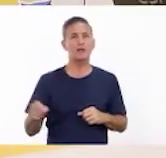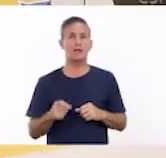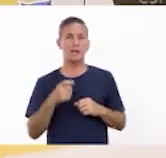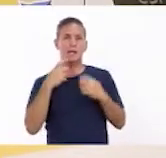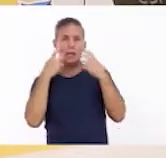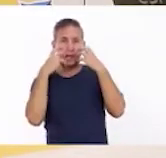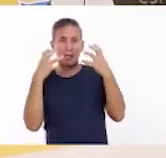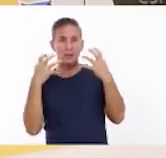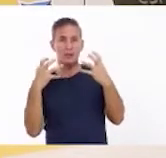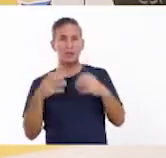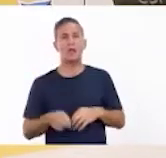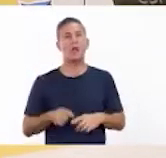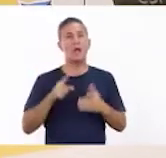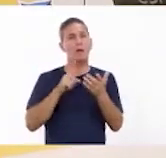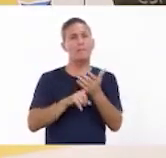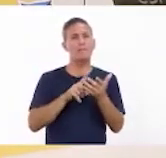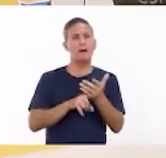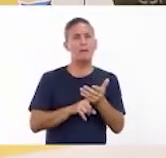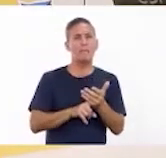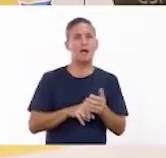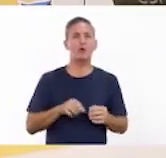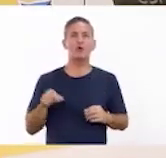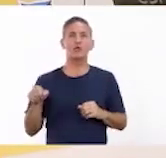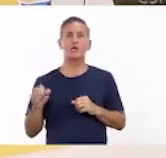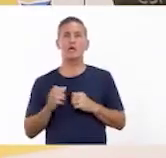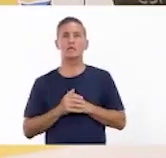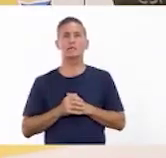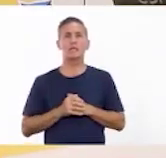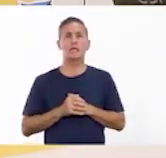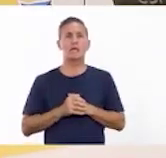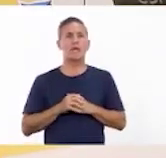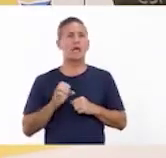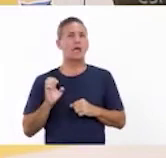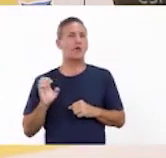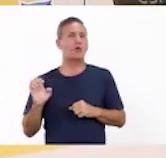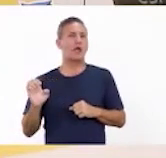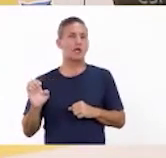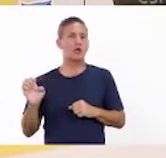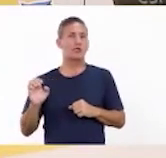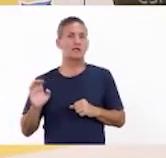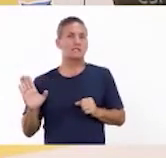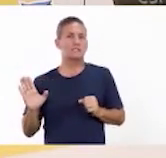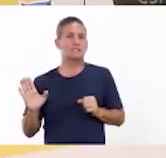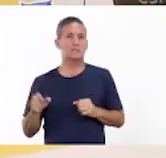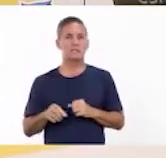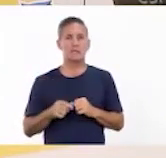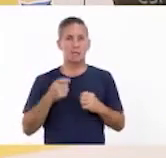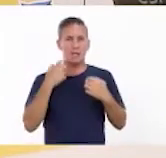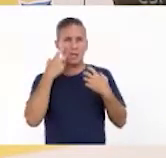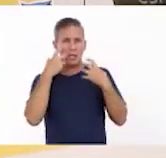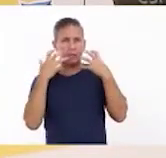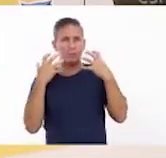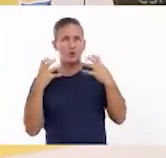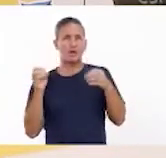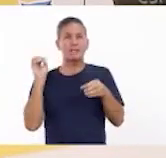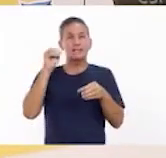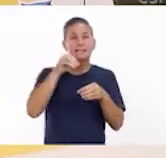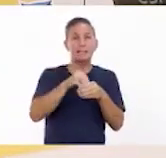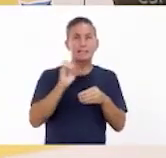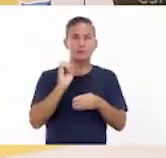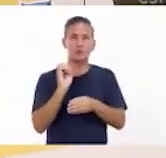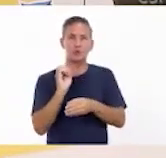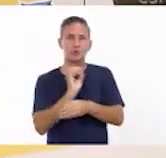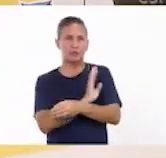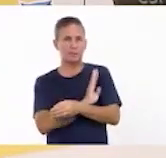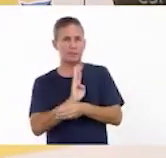principales, como por ejemplo Papagorió, Eugenio de Rastignac, que van a ser fundamentales